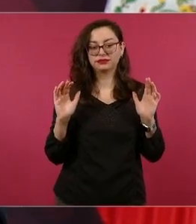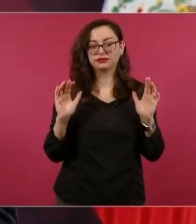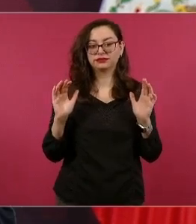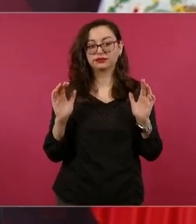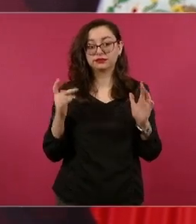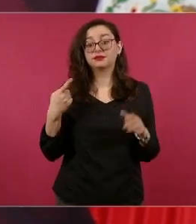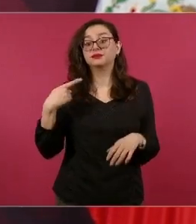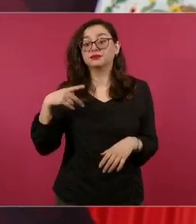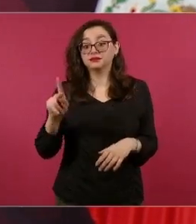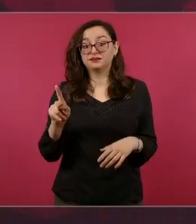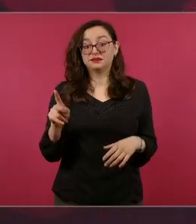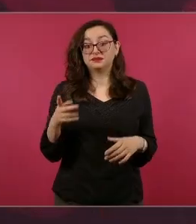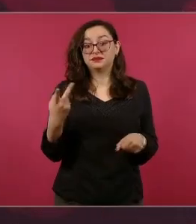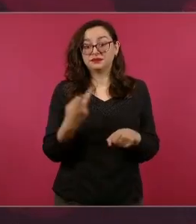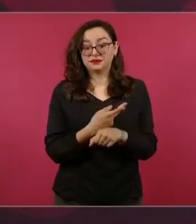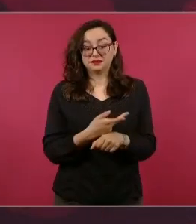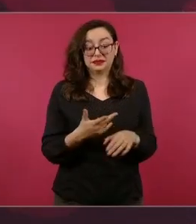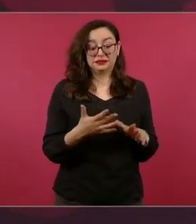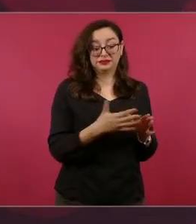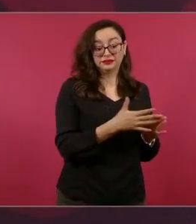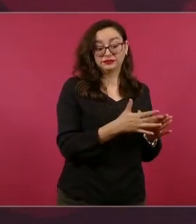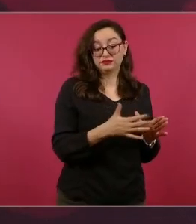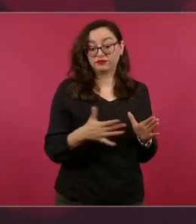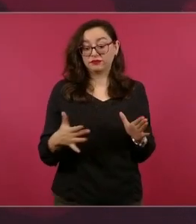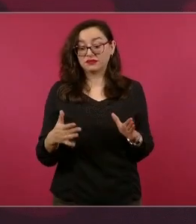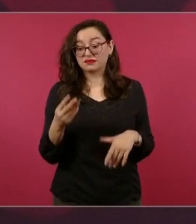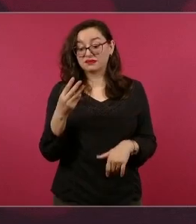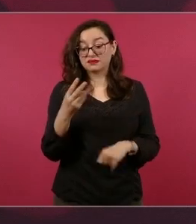Pero en la elección intermedia,